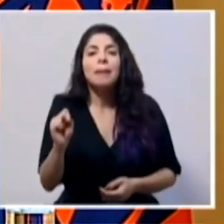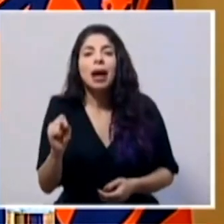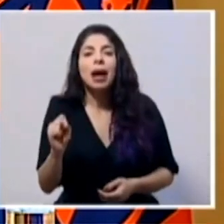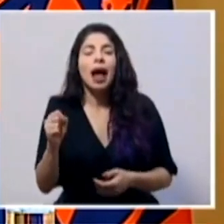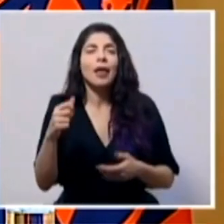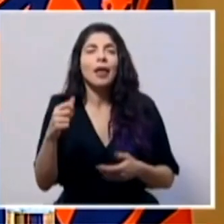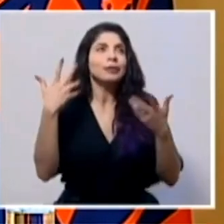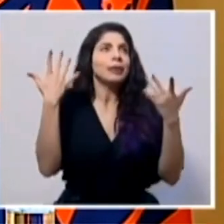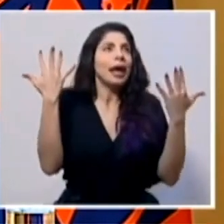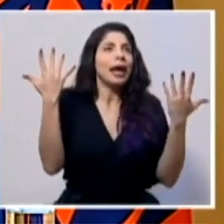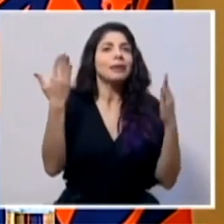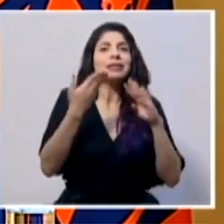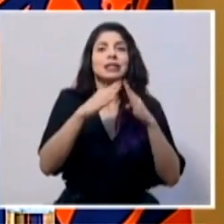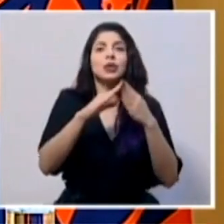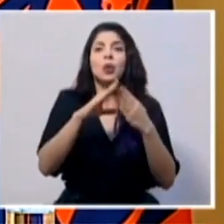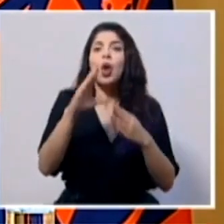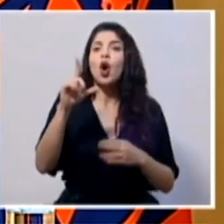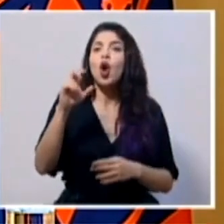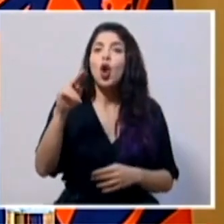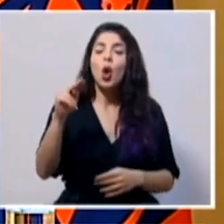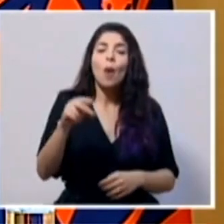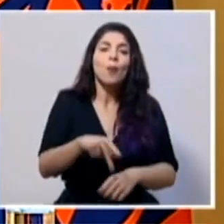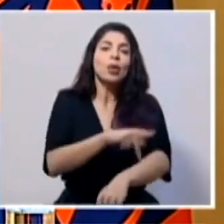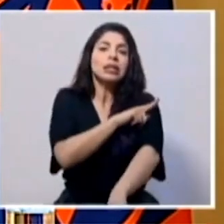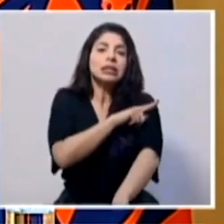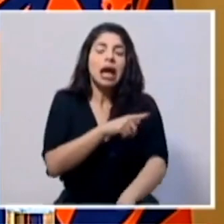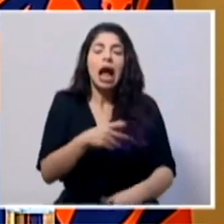Desamparados, Ciudad Colón, Puriscal,